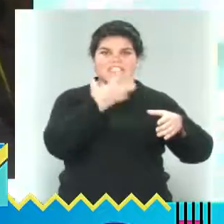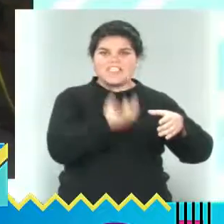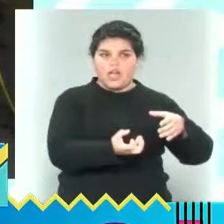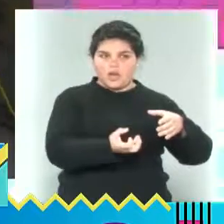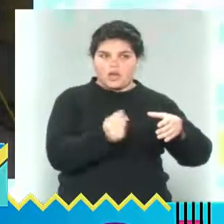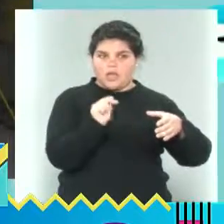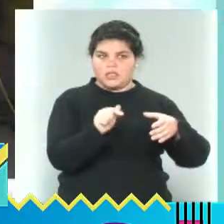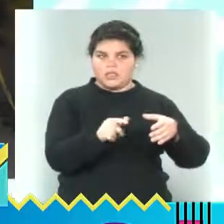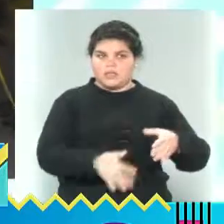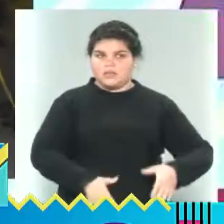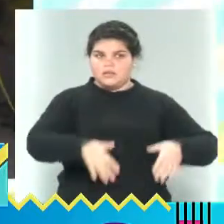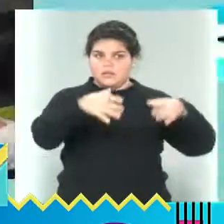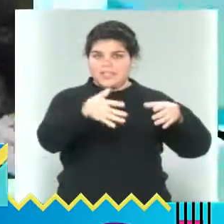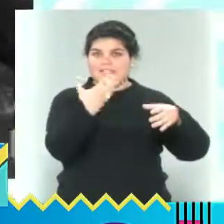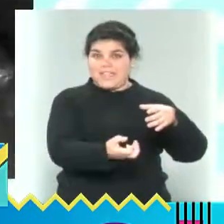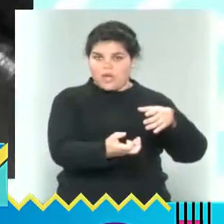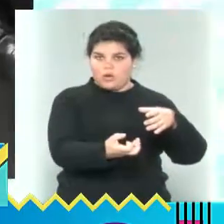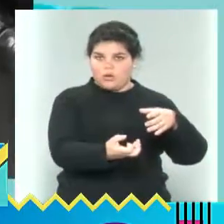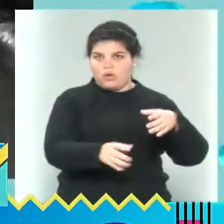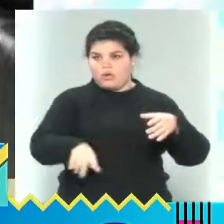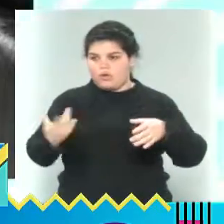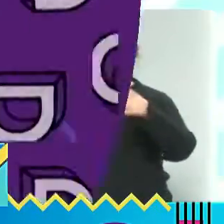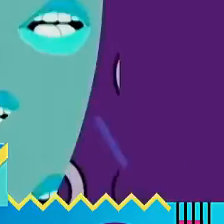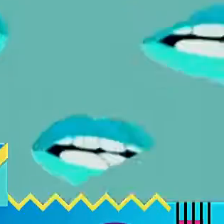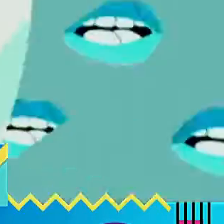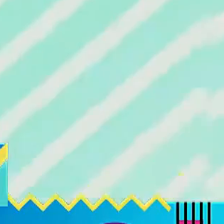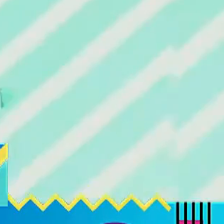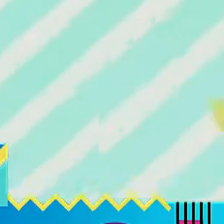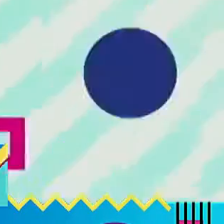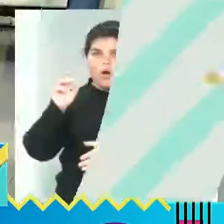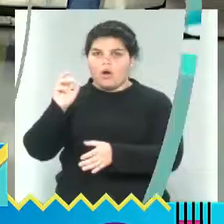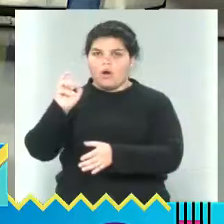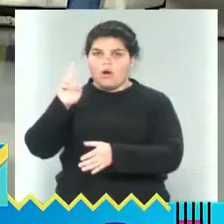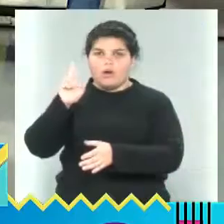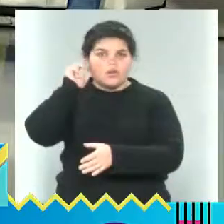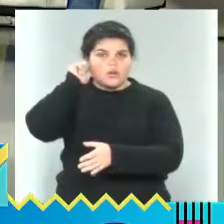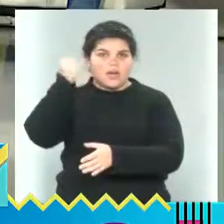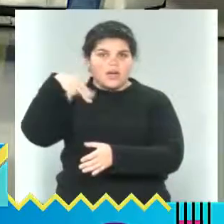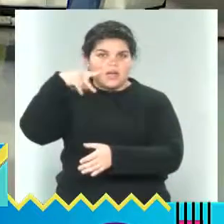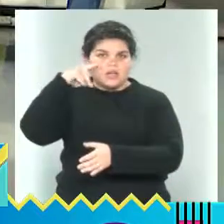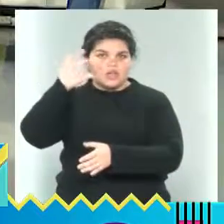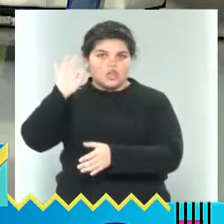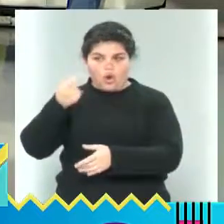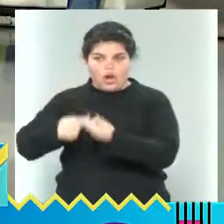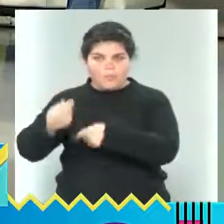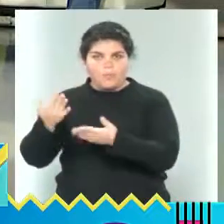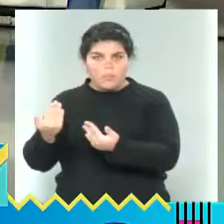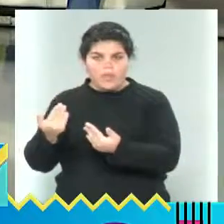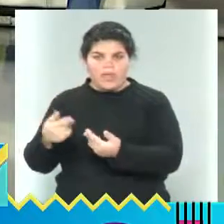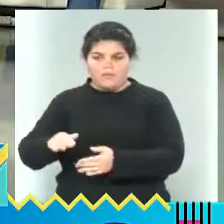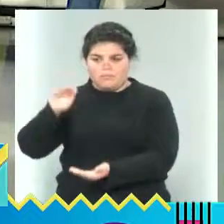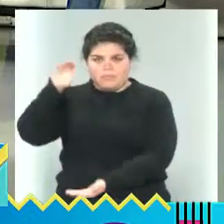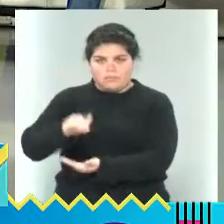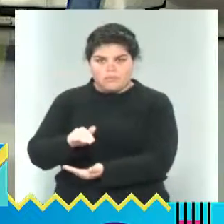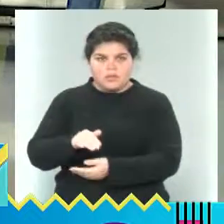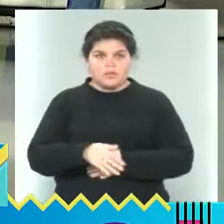de seco es enorme al lado del de orgánico. Miriam, y en cuanto a esto es reciclaje doméstico, pero digo, un reciclaje a nivel